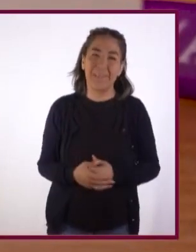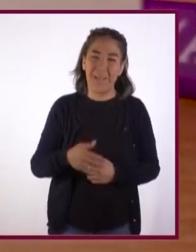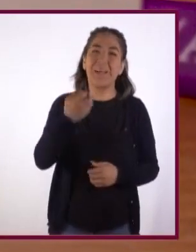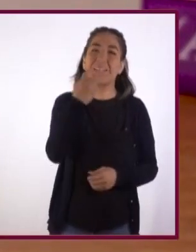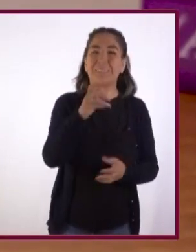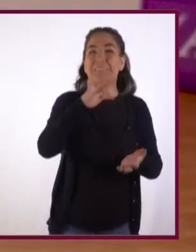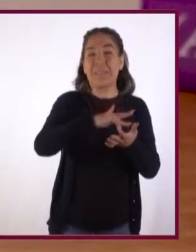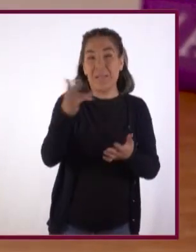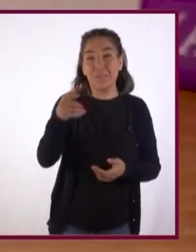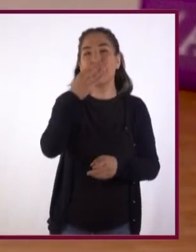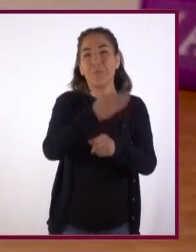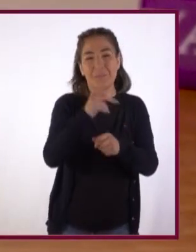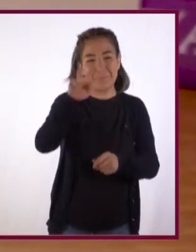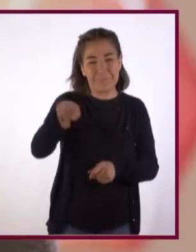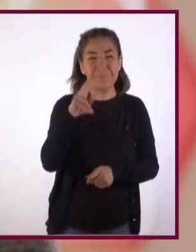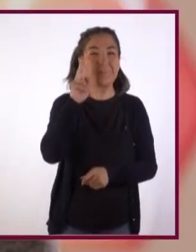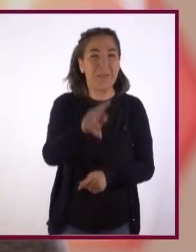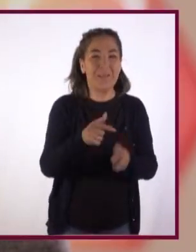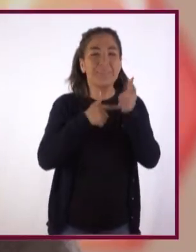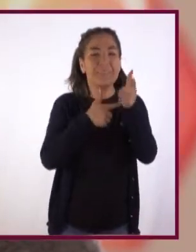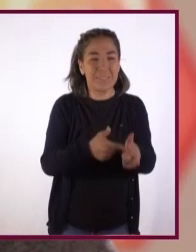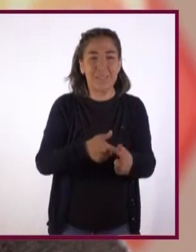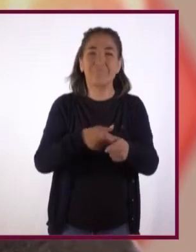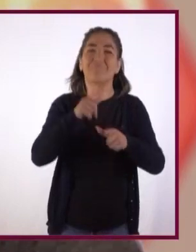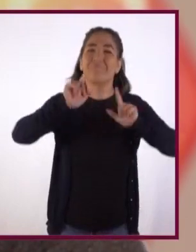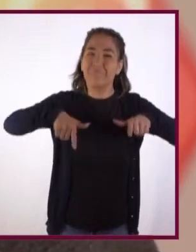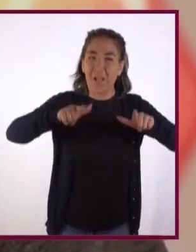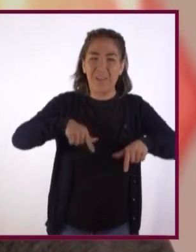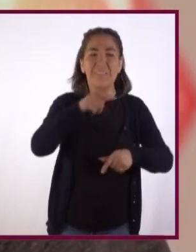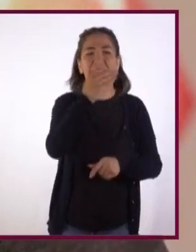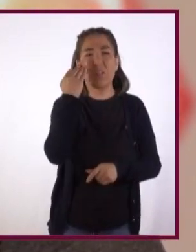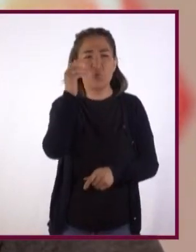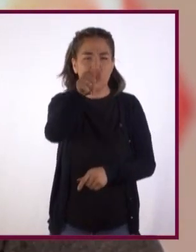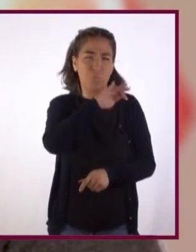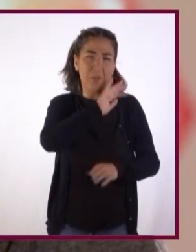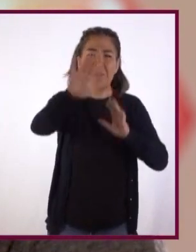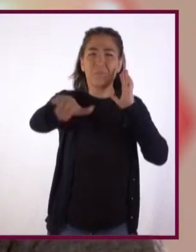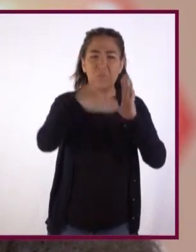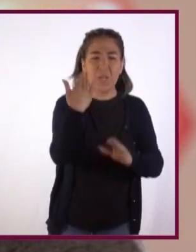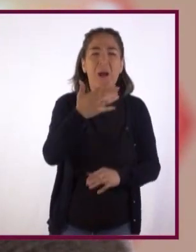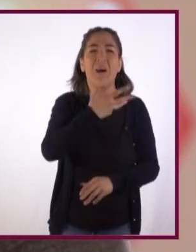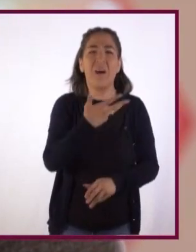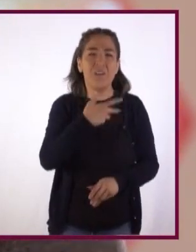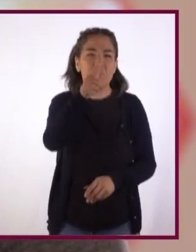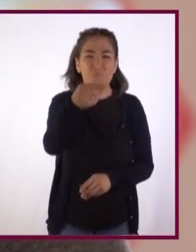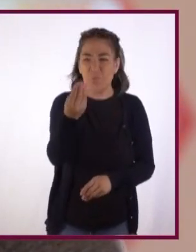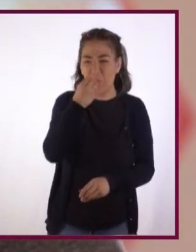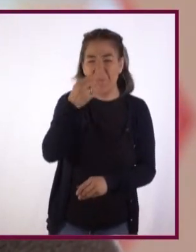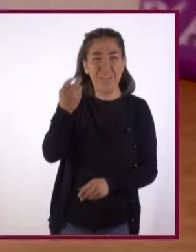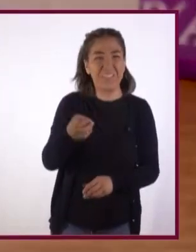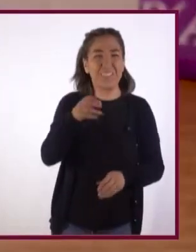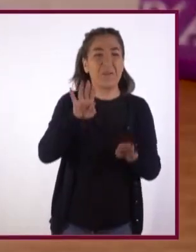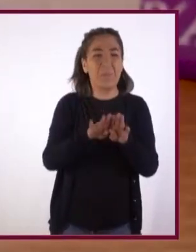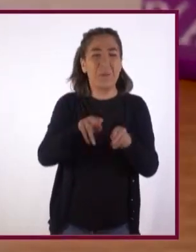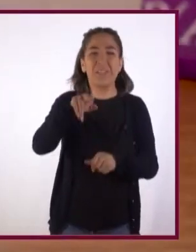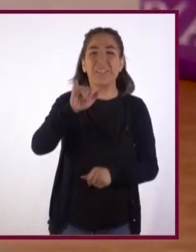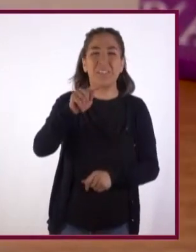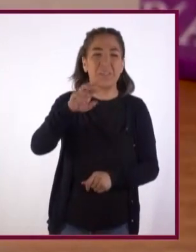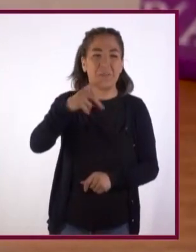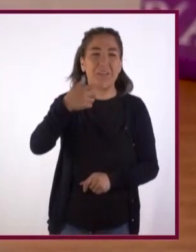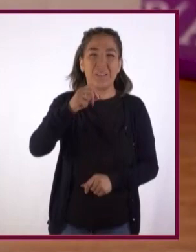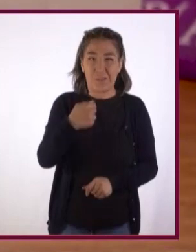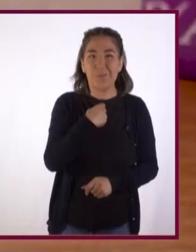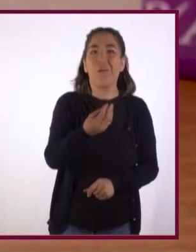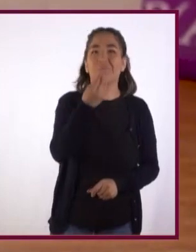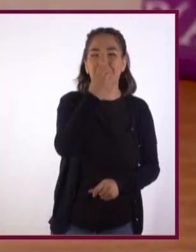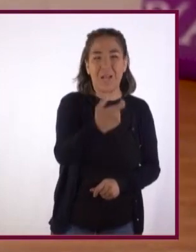invitamos a que nos sigan por las redes sociales, que nos escriban y nos compartan si han comido algo sabroso de la comida molecular, ¿no? Pues yo me